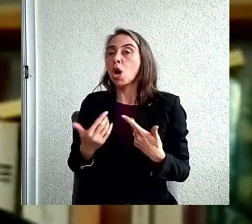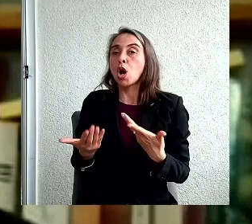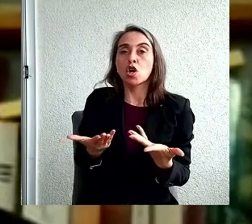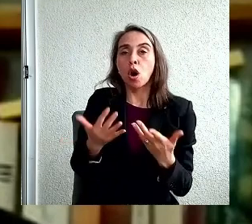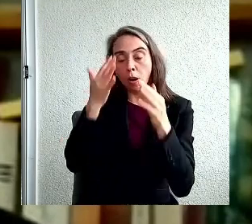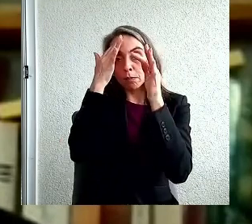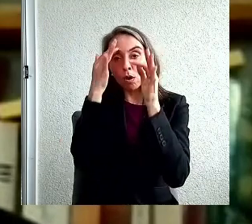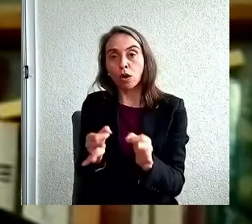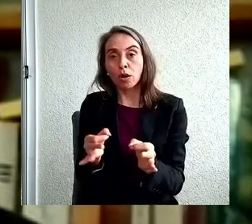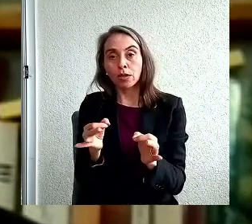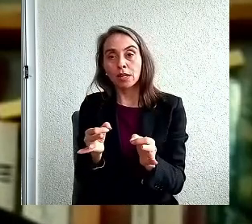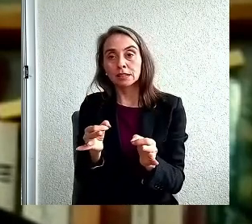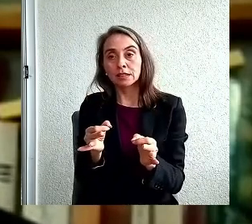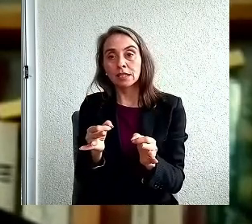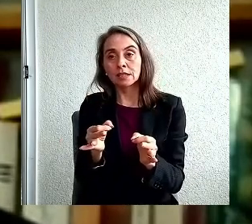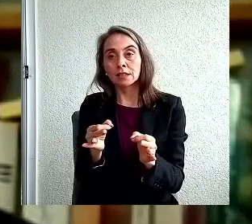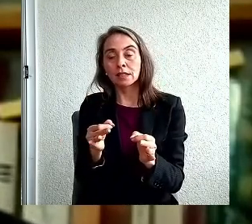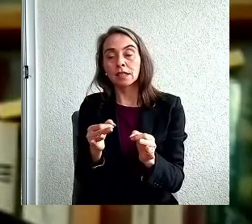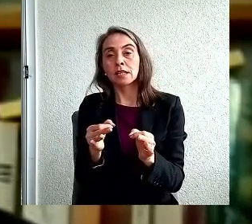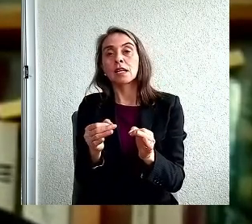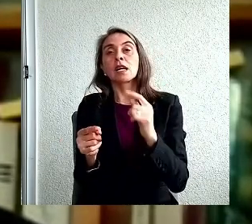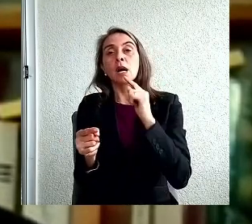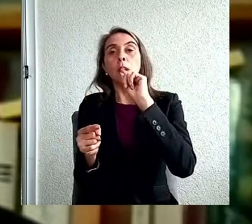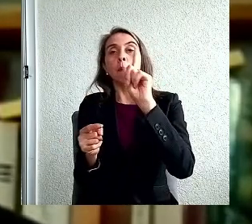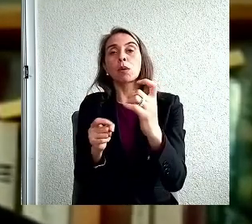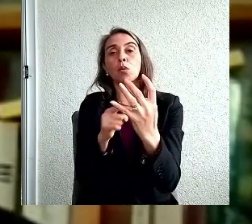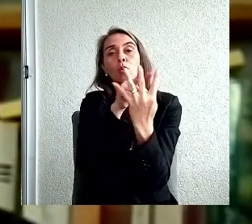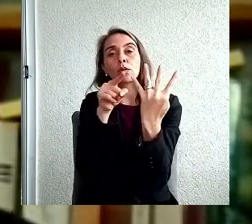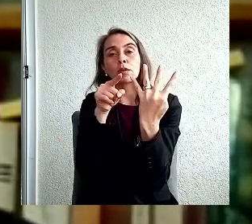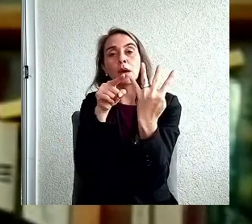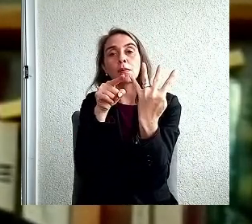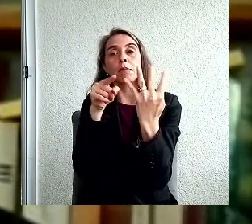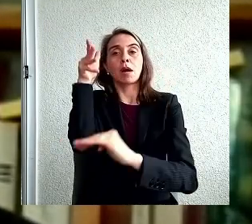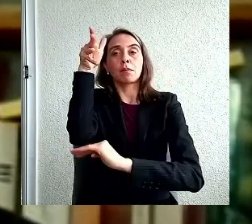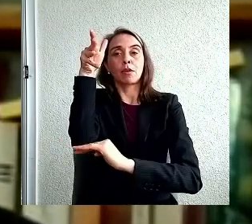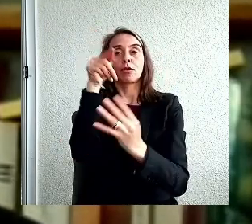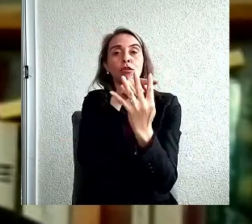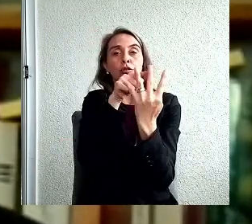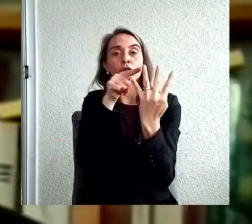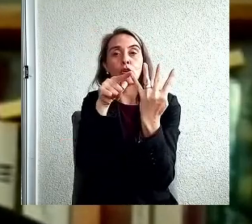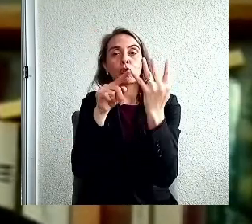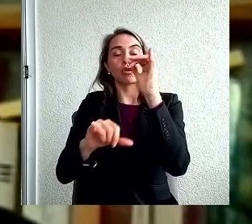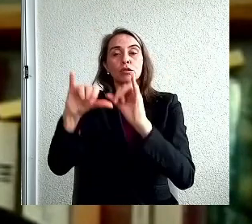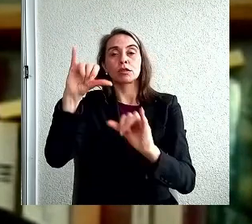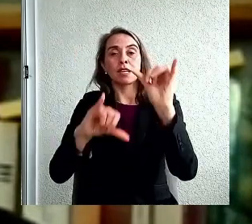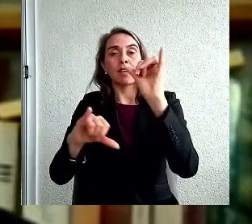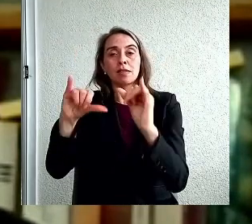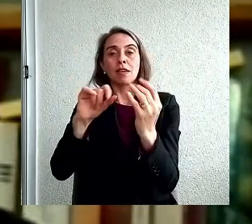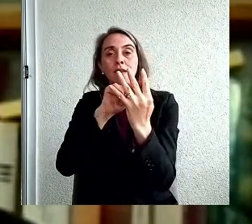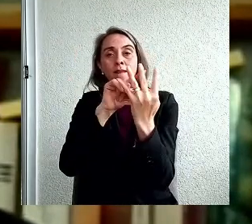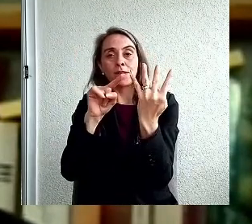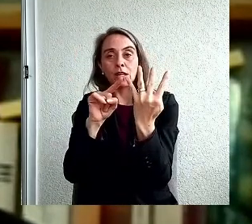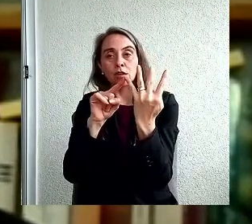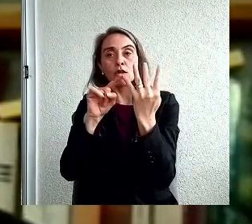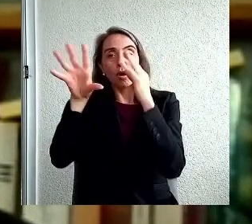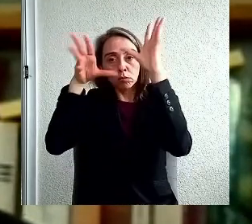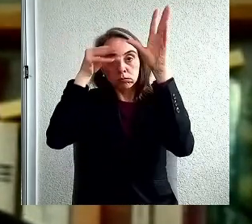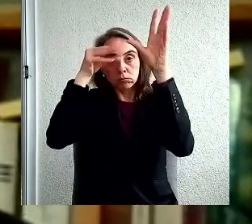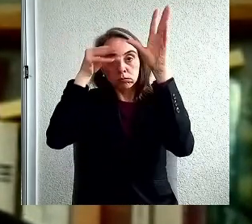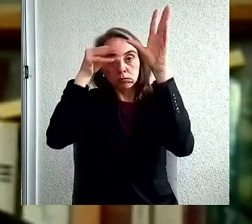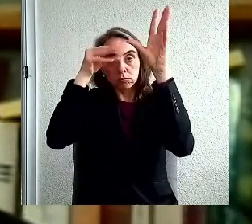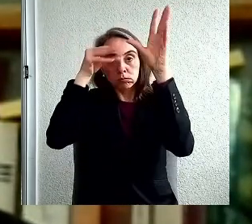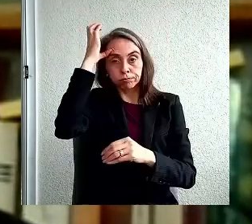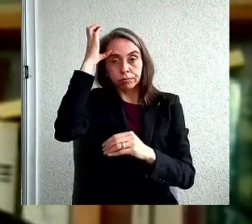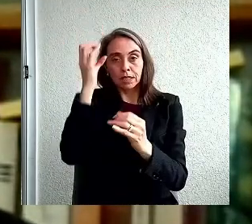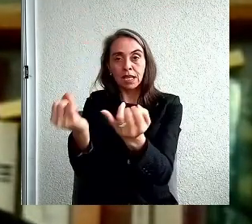a todos. Todos son científicos, crear conocimiento, tomar datos para que la gente pueda tomar mejores decisiones